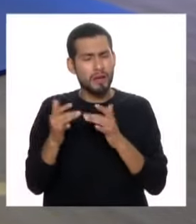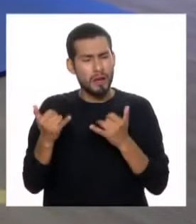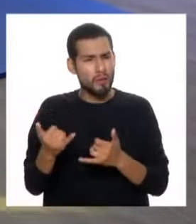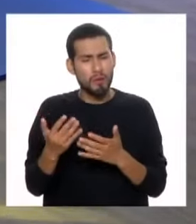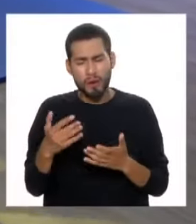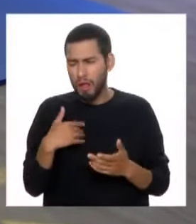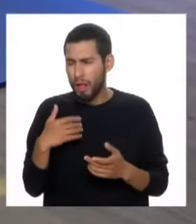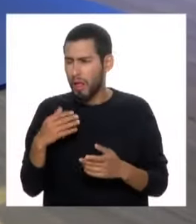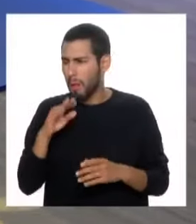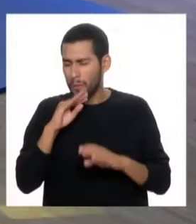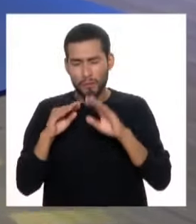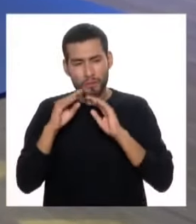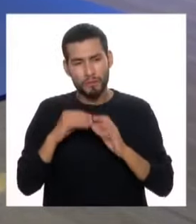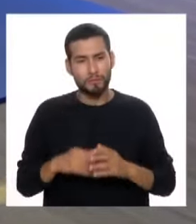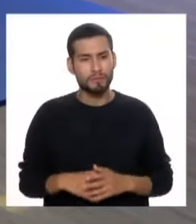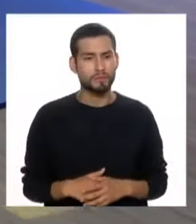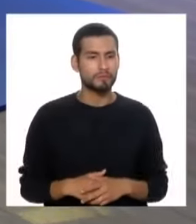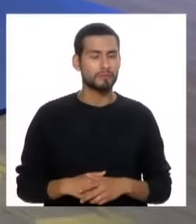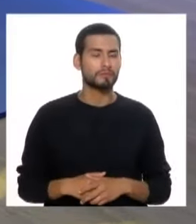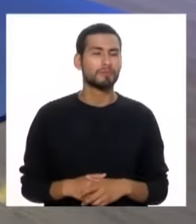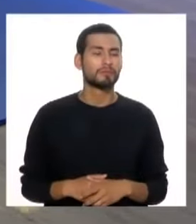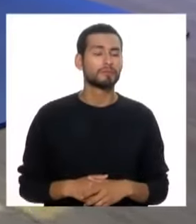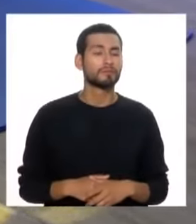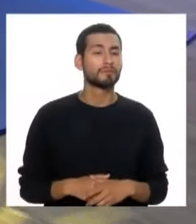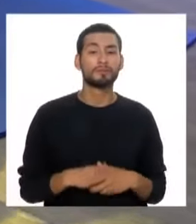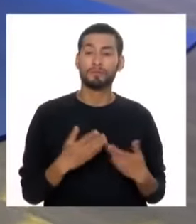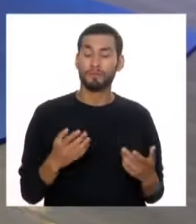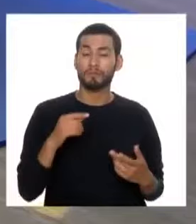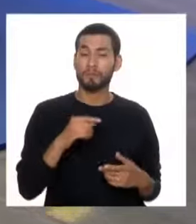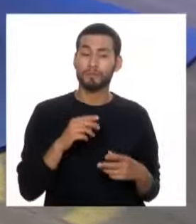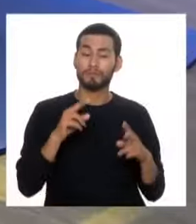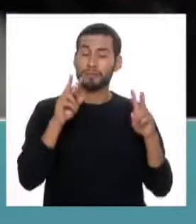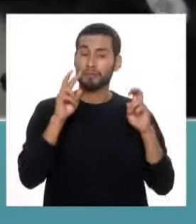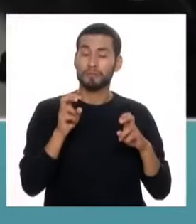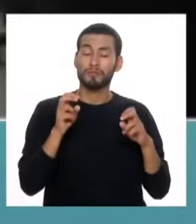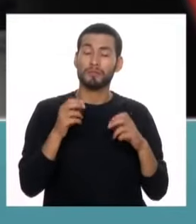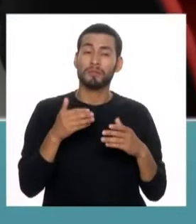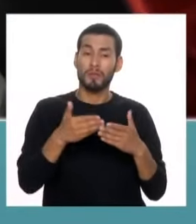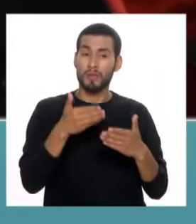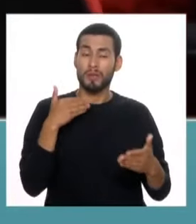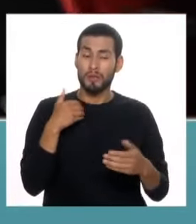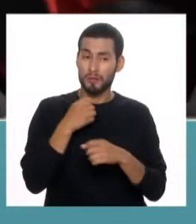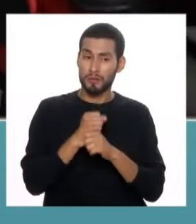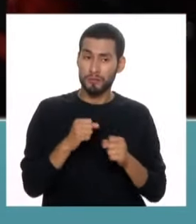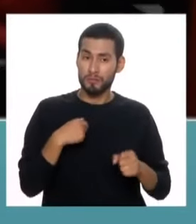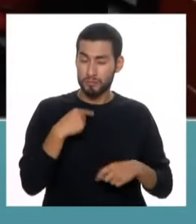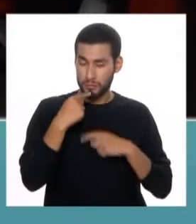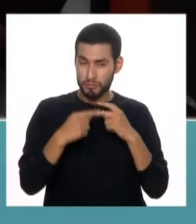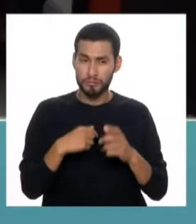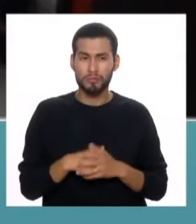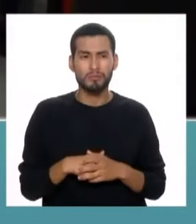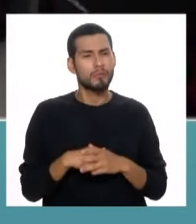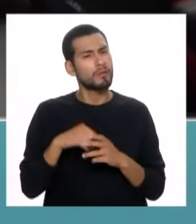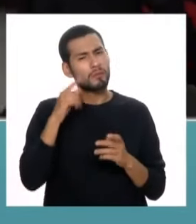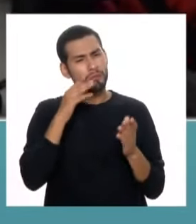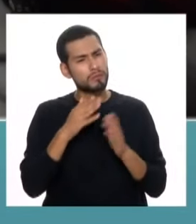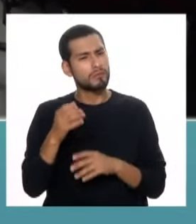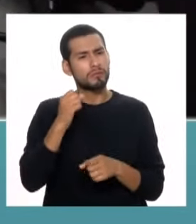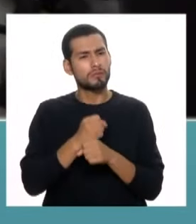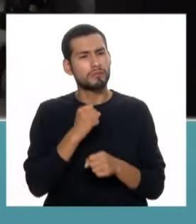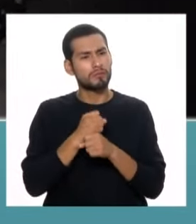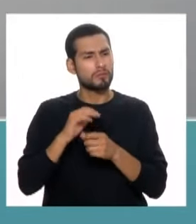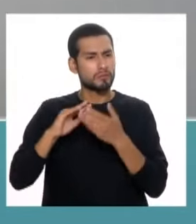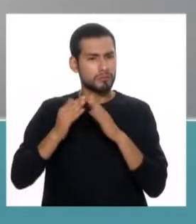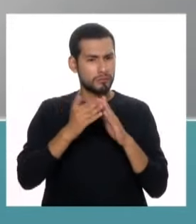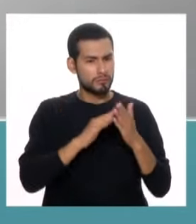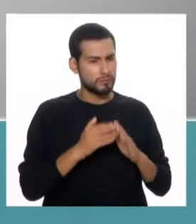actualidad? Bueno, por ejemplo, en el ámbito preventivo que yo les comentaba, hay una estrategia de trabajo